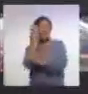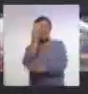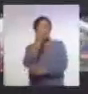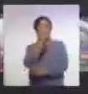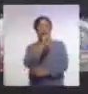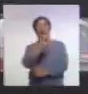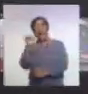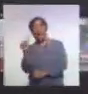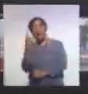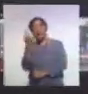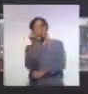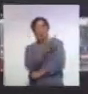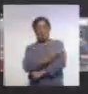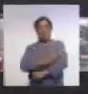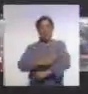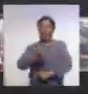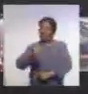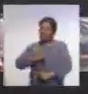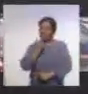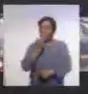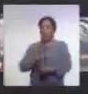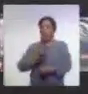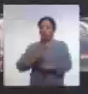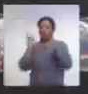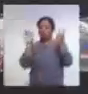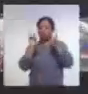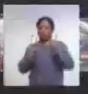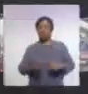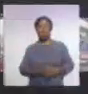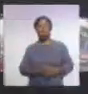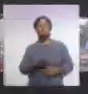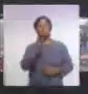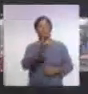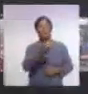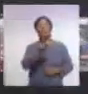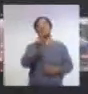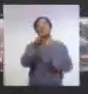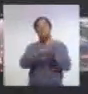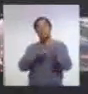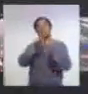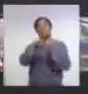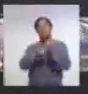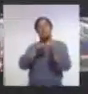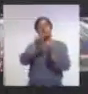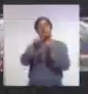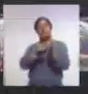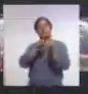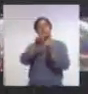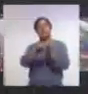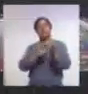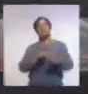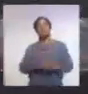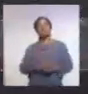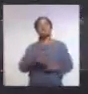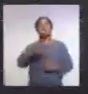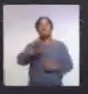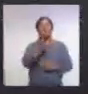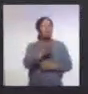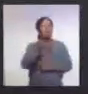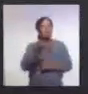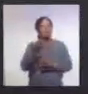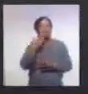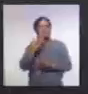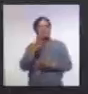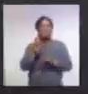a aprovechar el verano. De ahí van a ser mensualmente, pero vamos a acomodar aún las fechas. No sabemos bien si